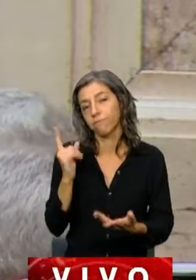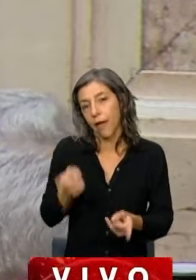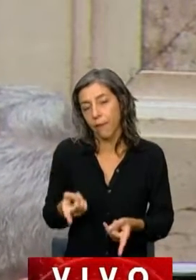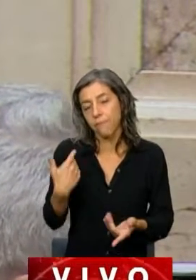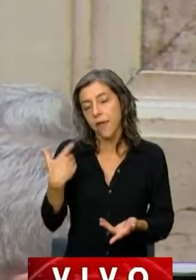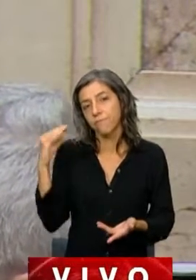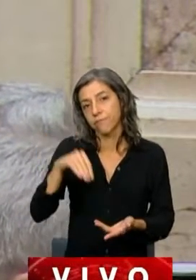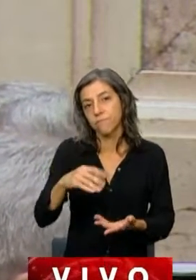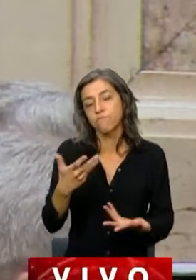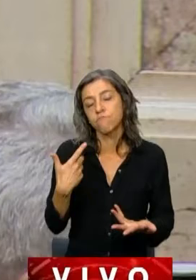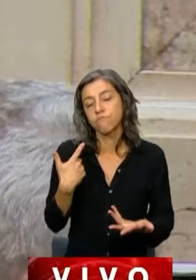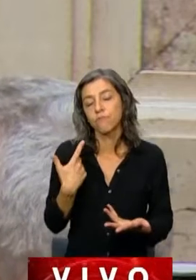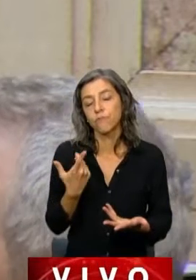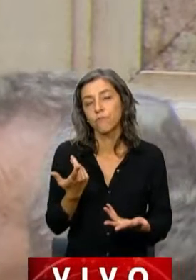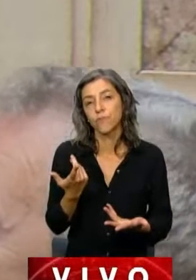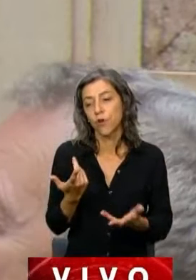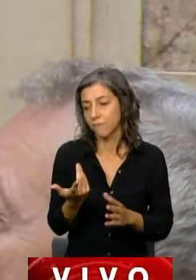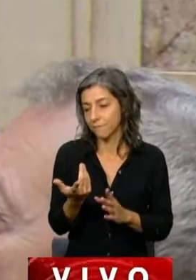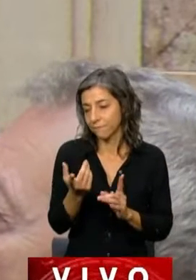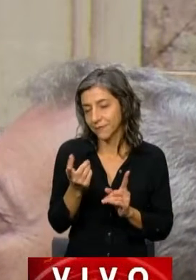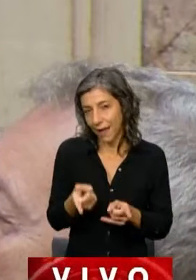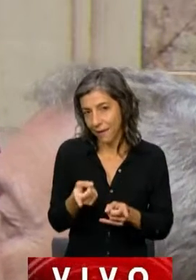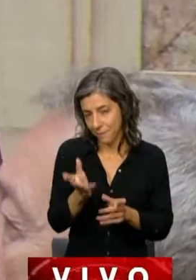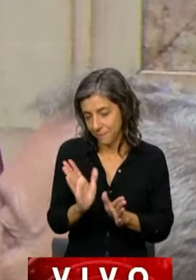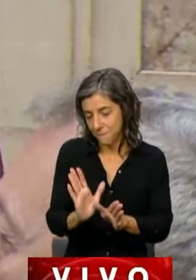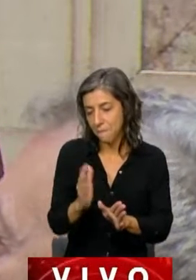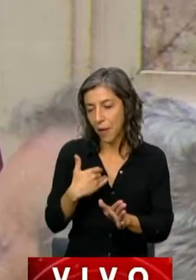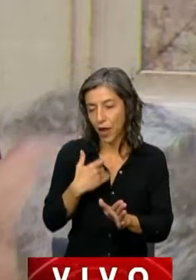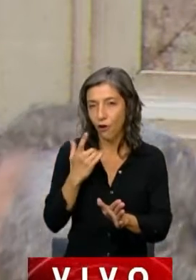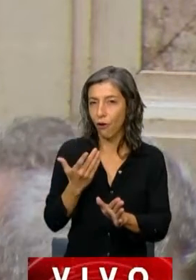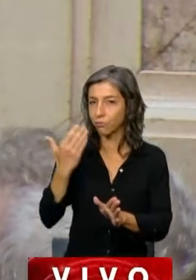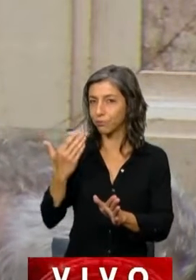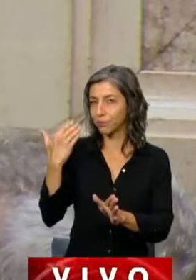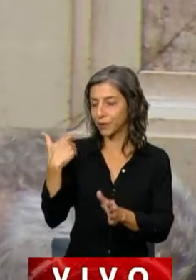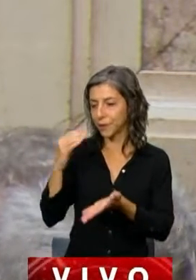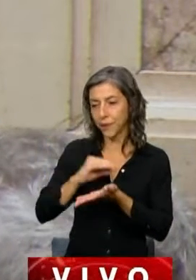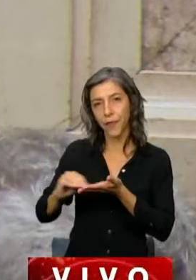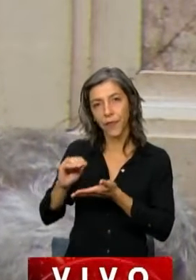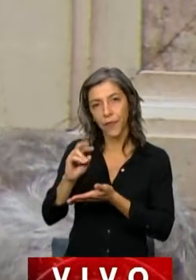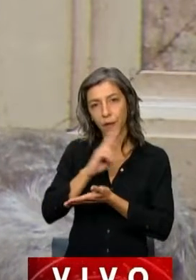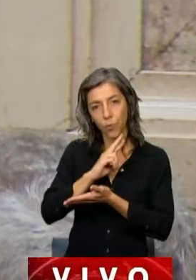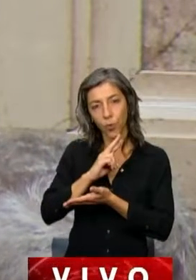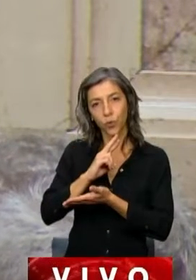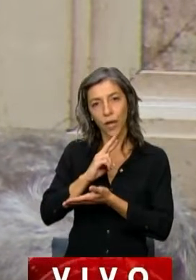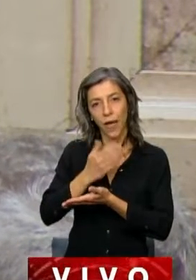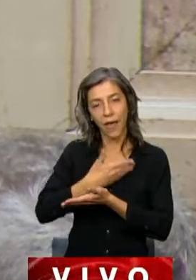al homenaje que más temprano hiciera en esta Cámara la diputada Mónica